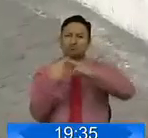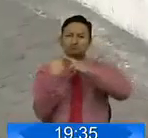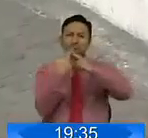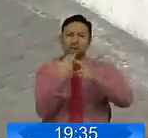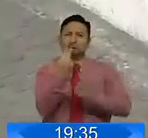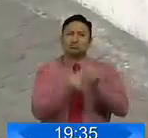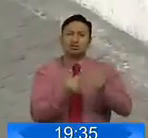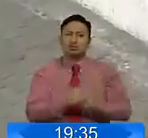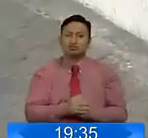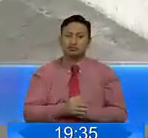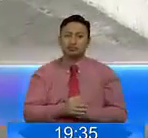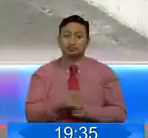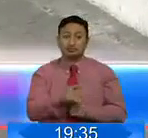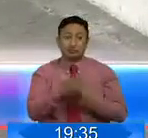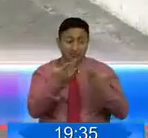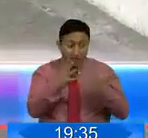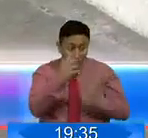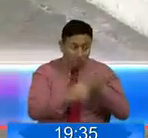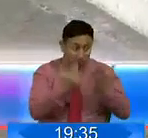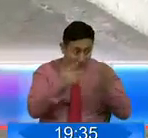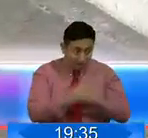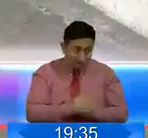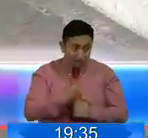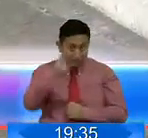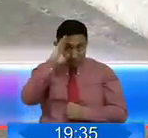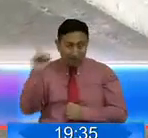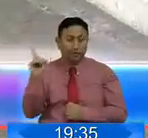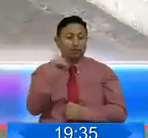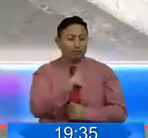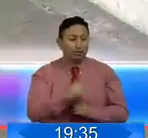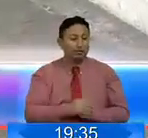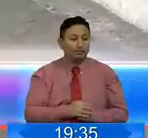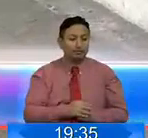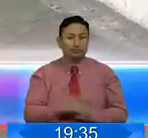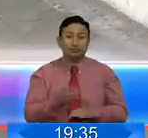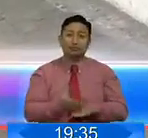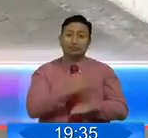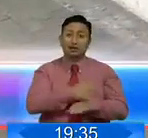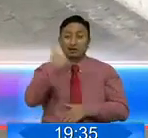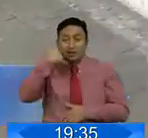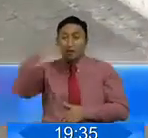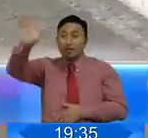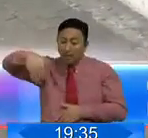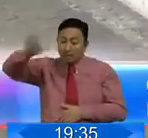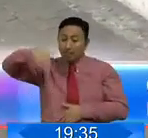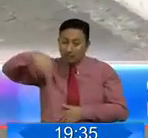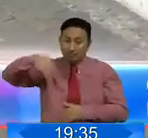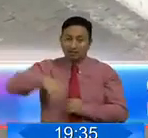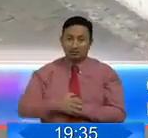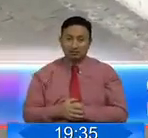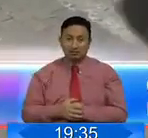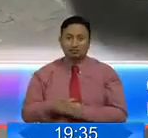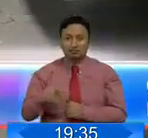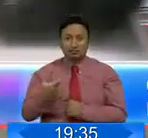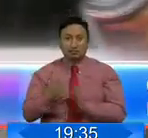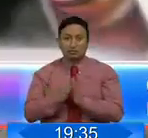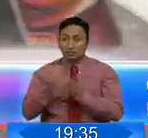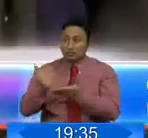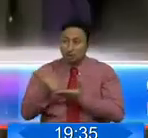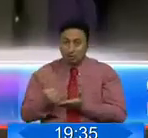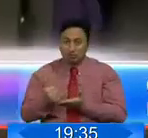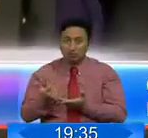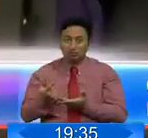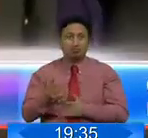policía llega después de lo que ya pasa todo. No llega en ese momento, se le ha llamado. Hemos pasado caso que hemos solicitado su ayuda, pero